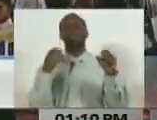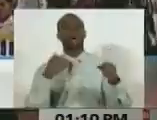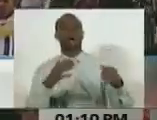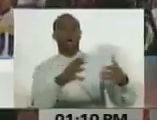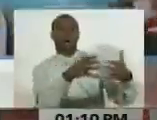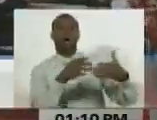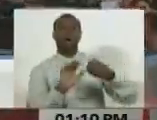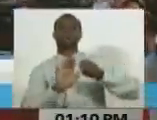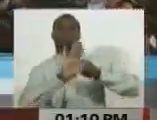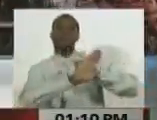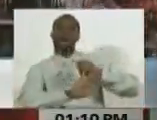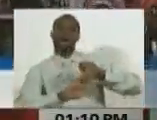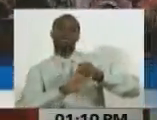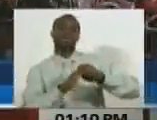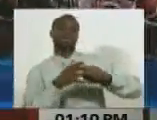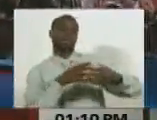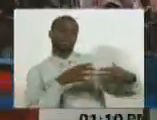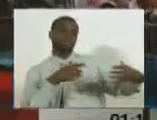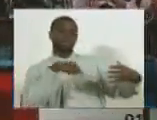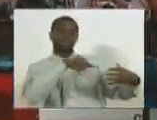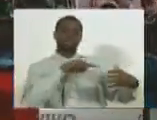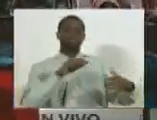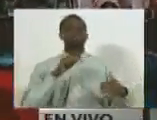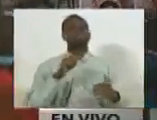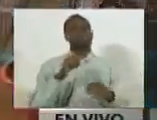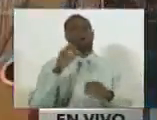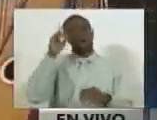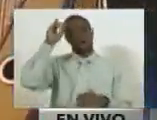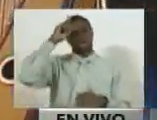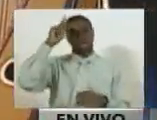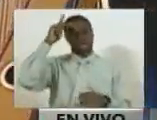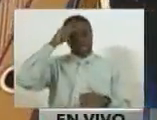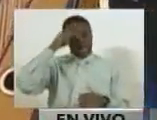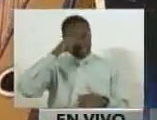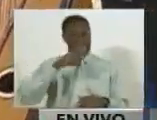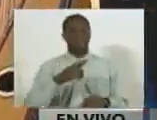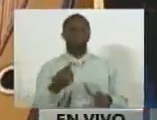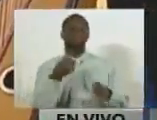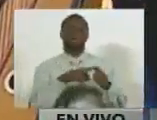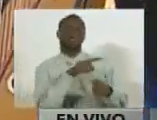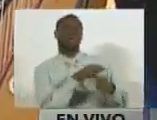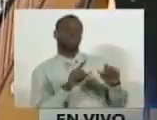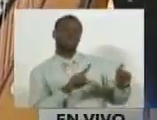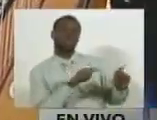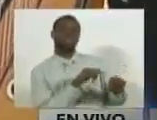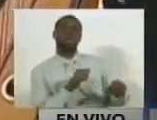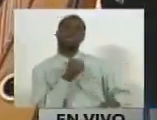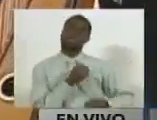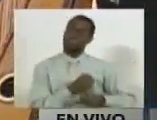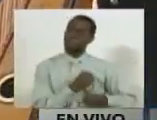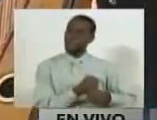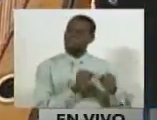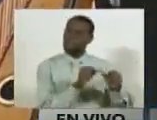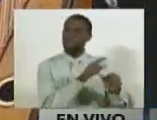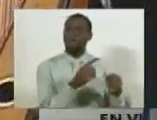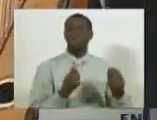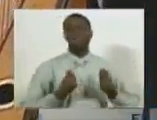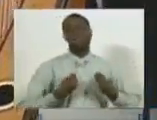Estado venezolano a los docentes para garantizar la estabilidad laboral y vivir bien